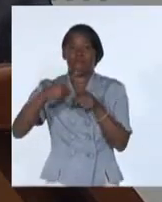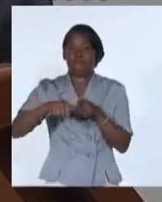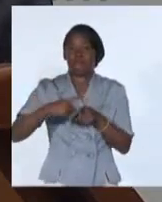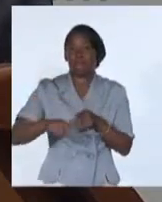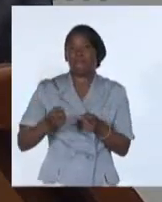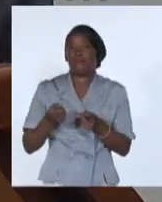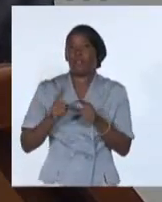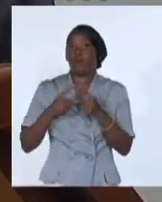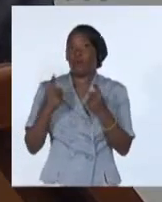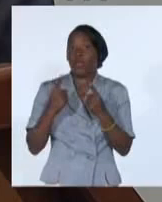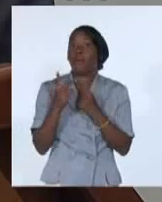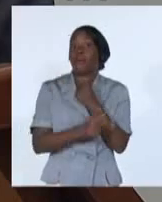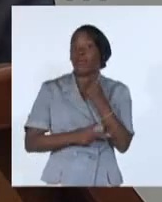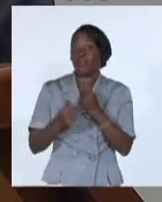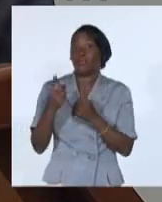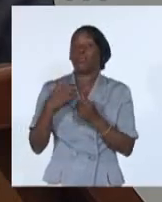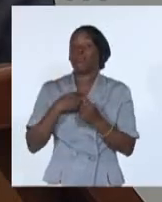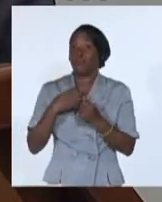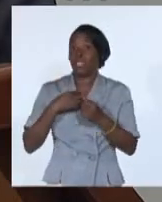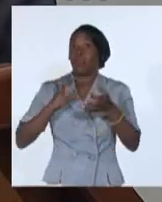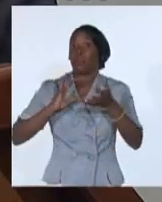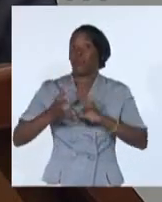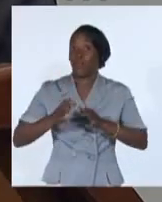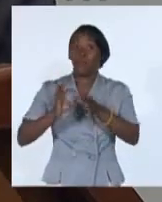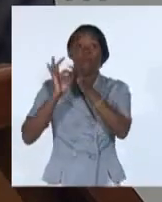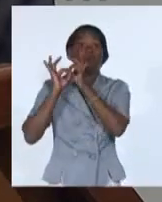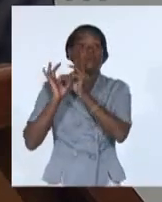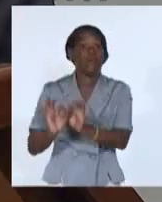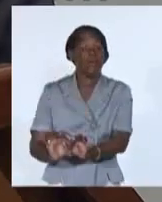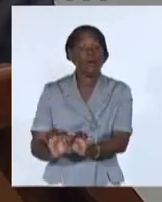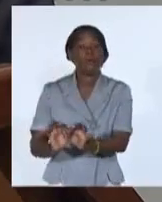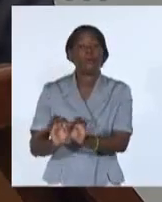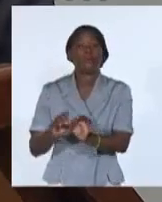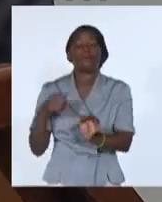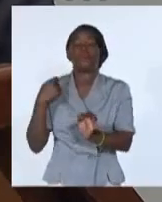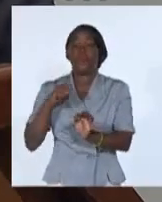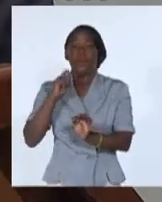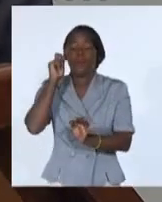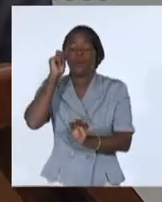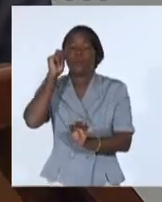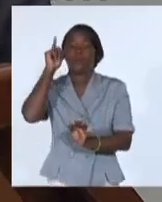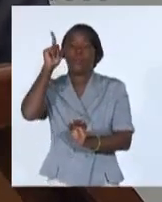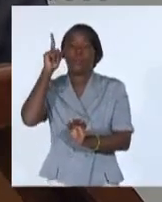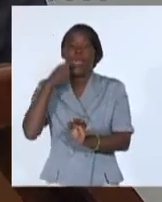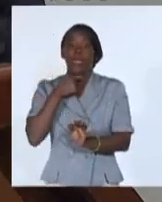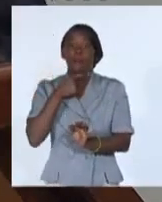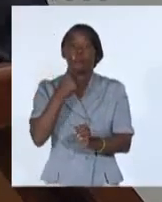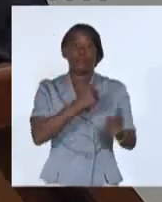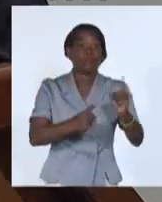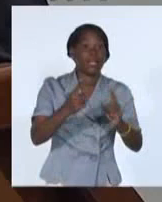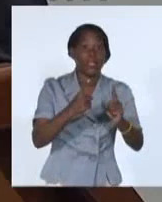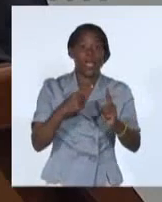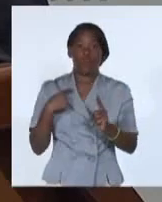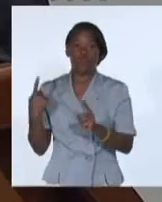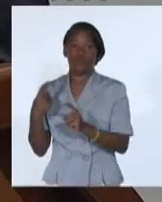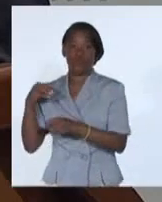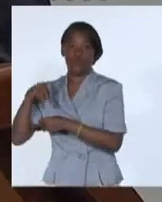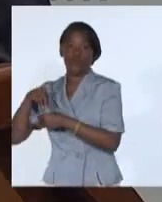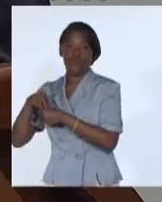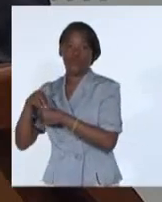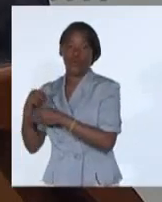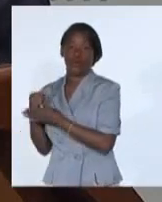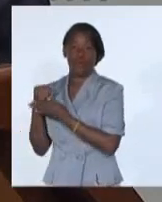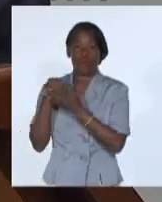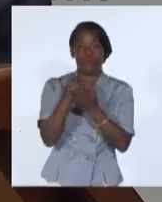con problemas y que se cree un mecanismo de socorro adecuado. Esos esfuerzos avanzan,